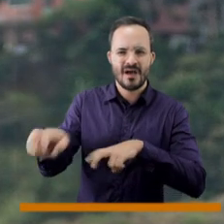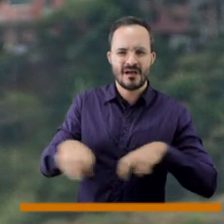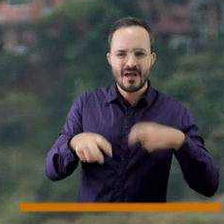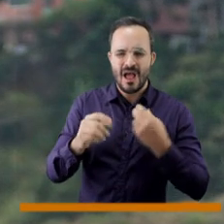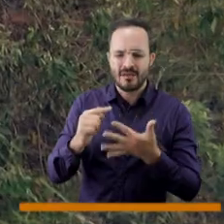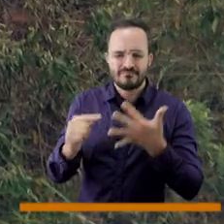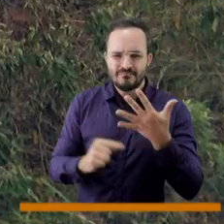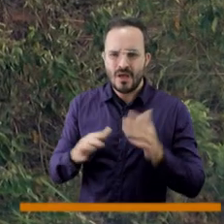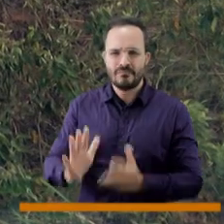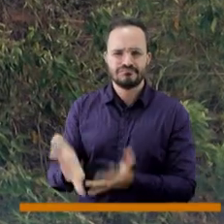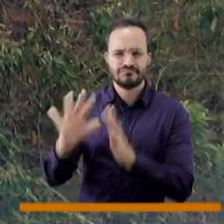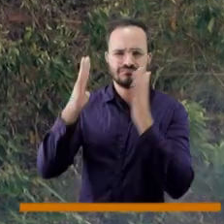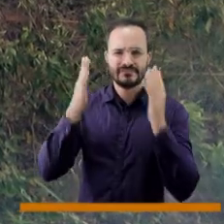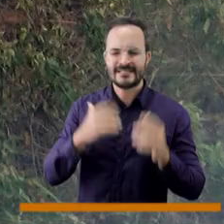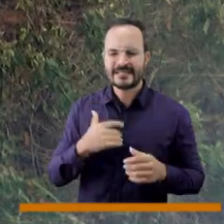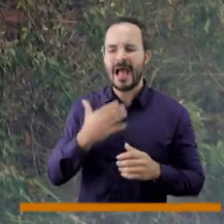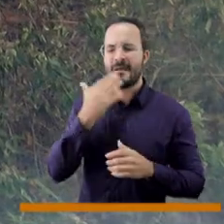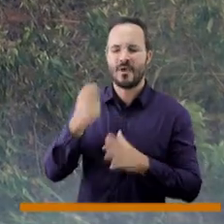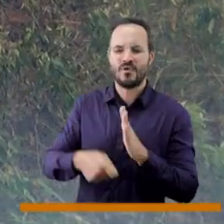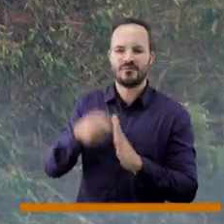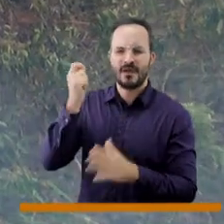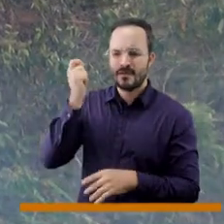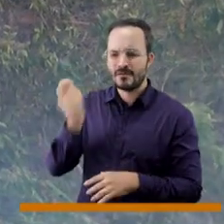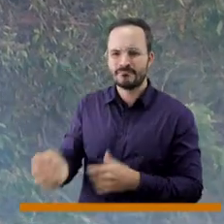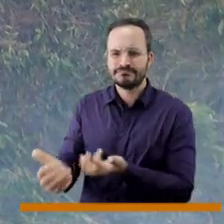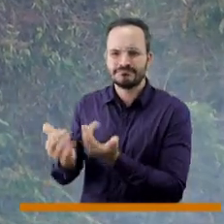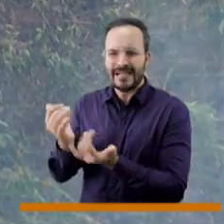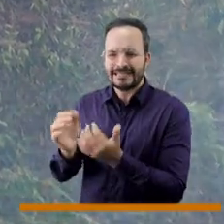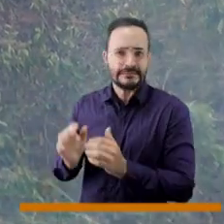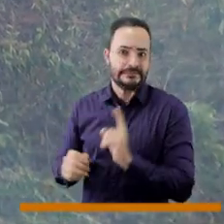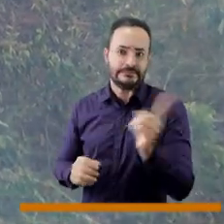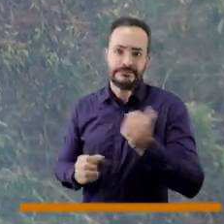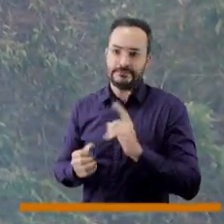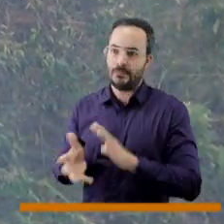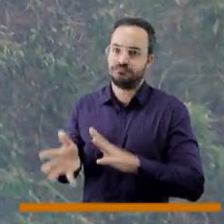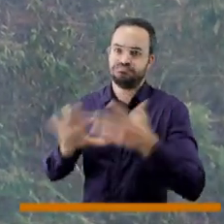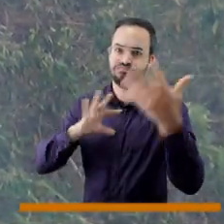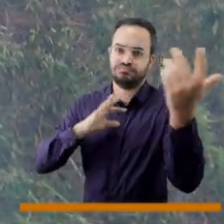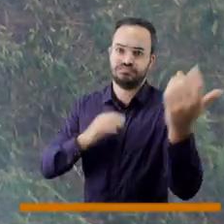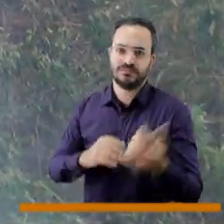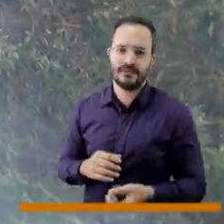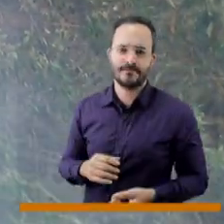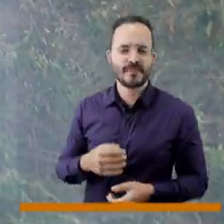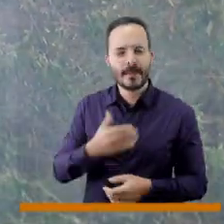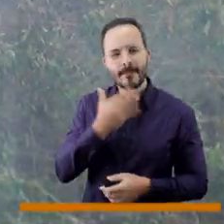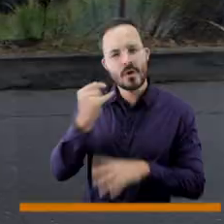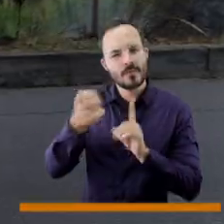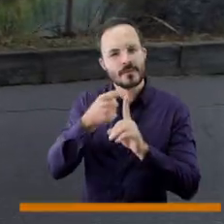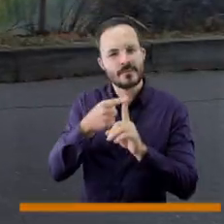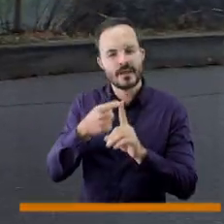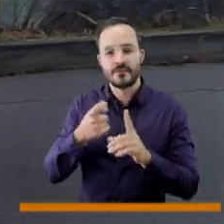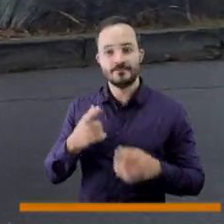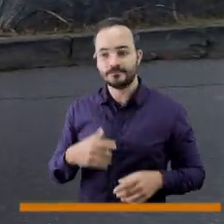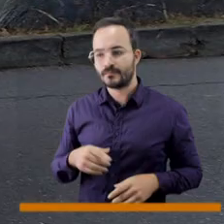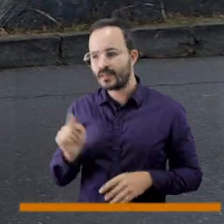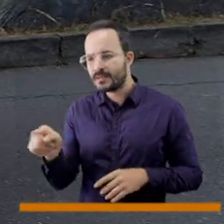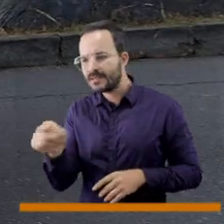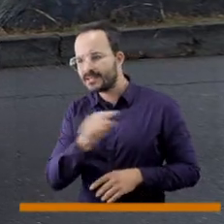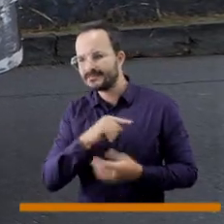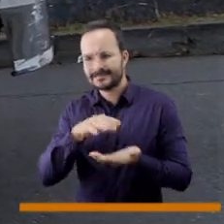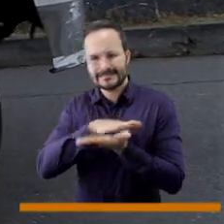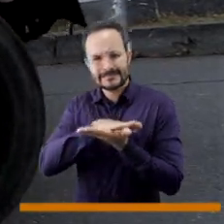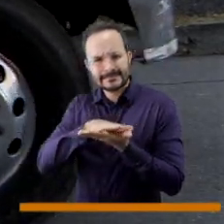agrícola, no debemos quemar sin antes tomar unas acciones preventivas como limpiar